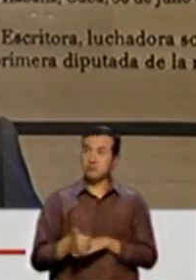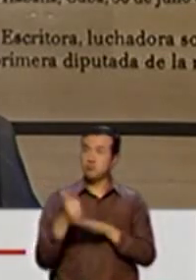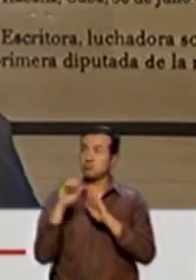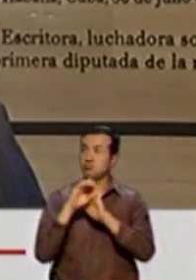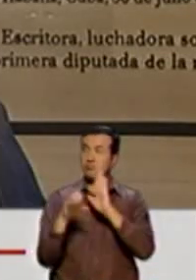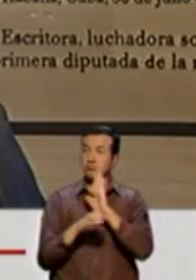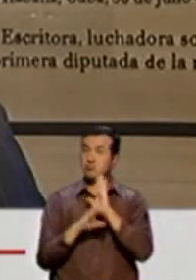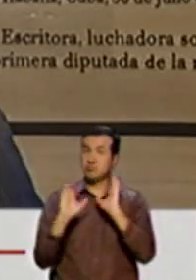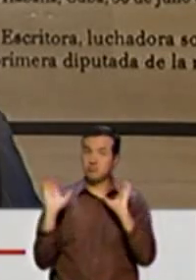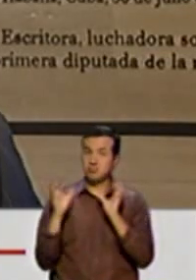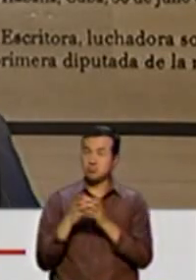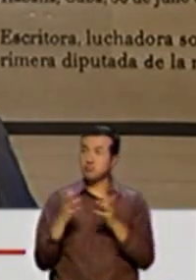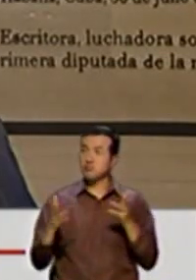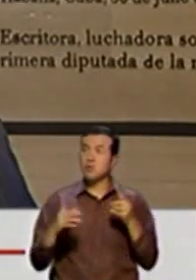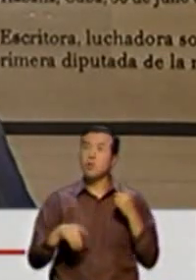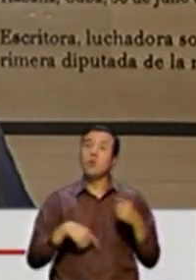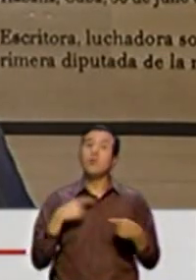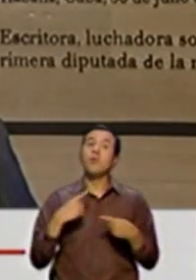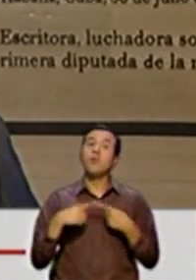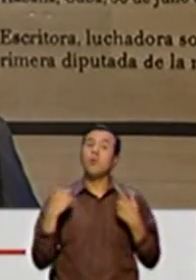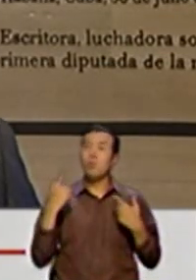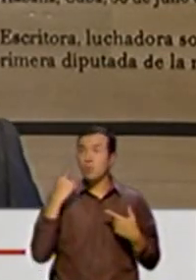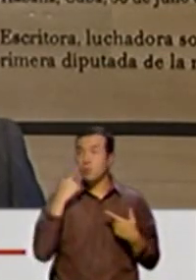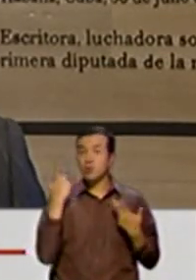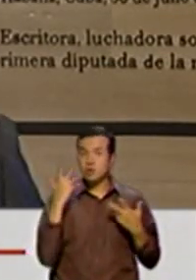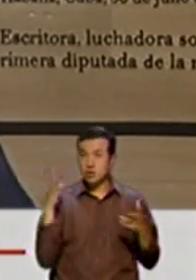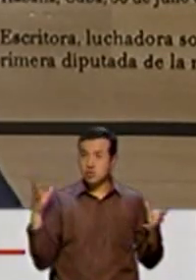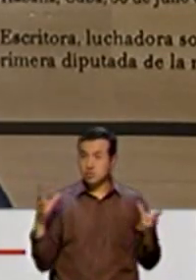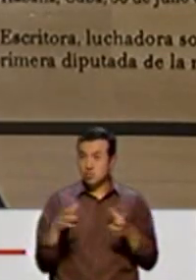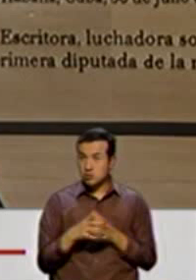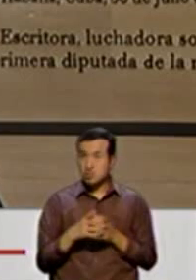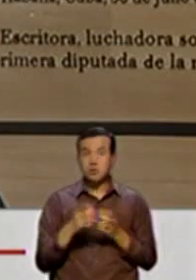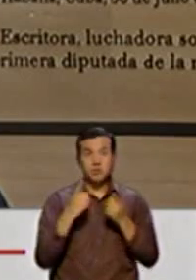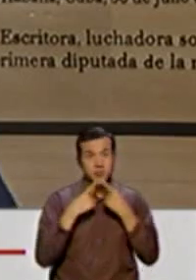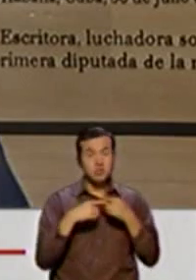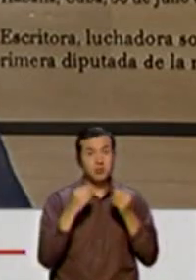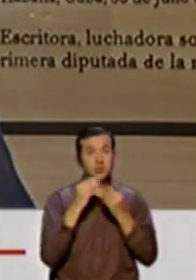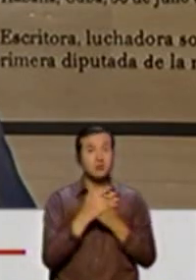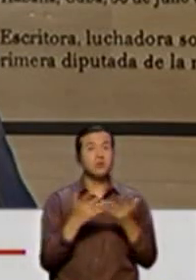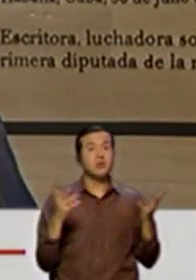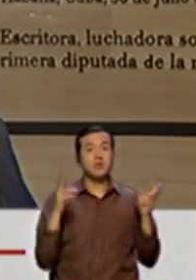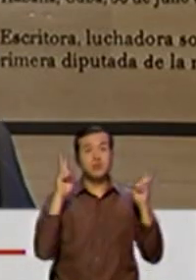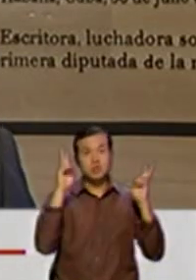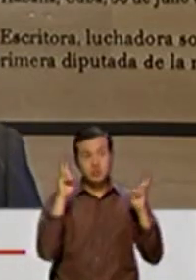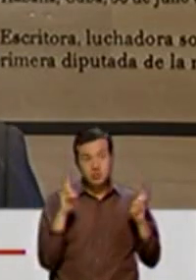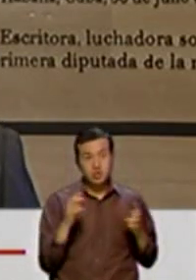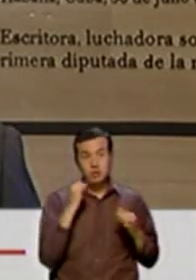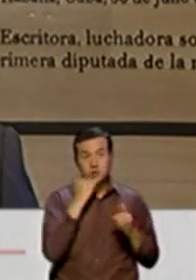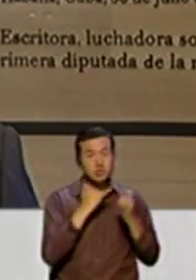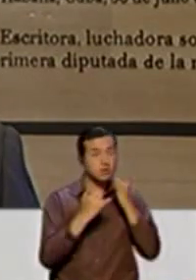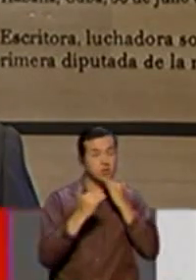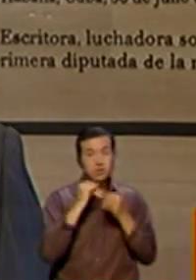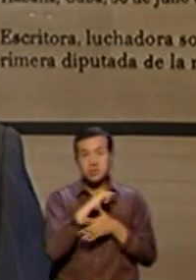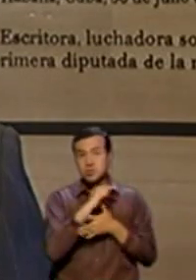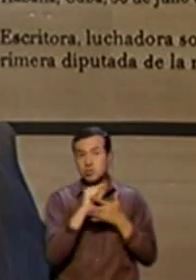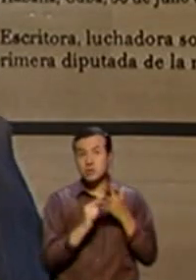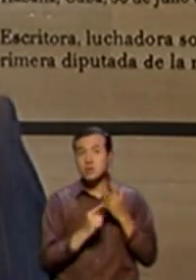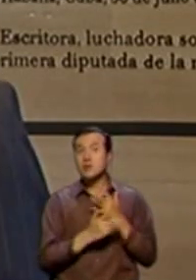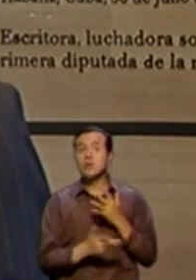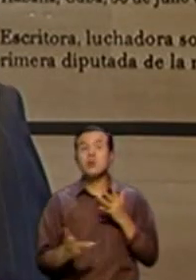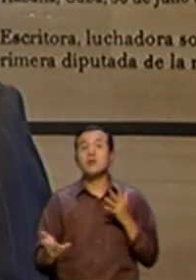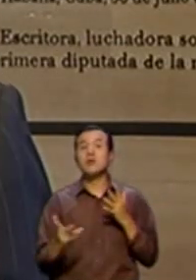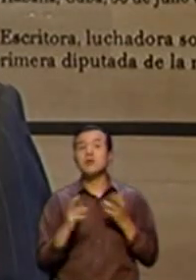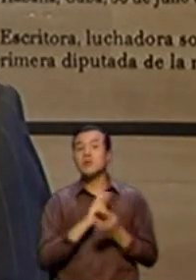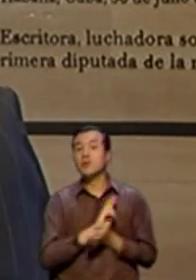Constitucional, no se sabe cuándo esta, una vez integrada, se pronuncie sobre las supuestas inconstitucionalidades de